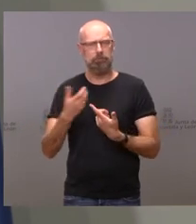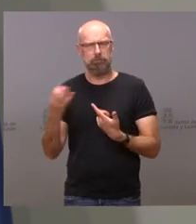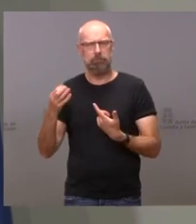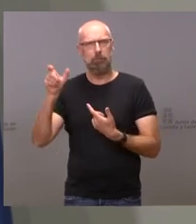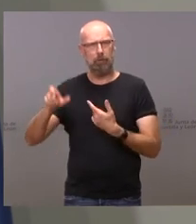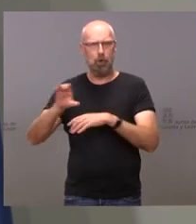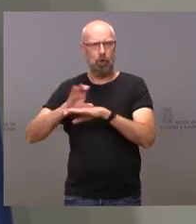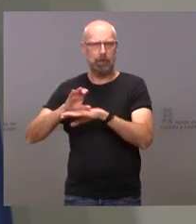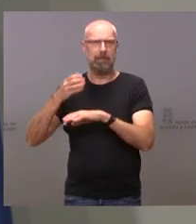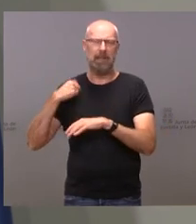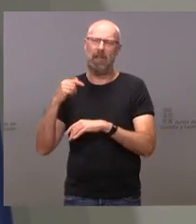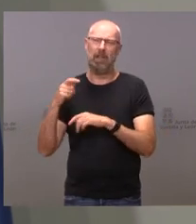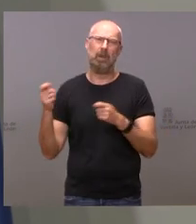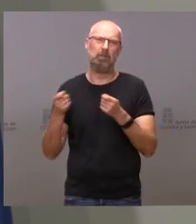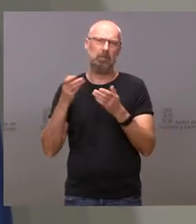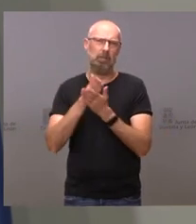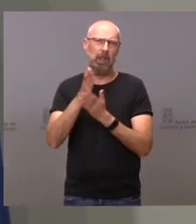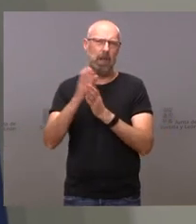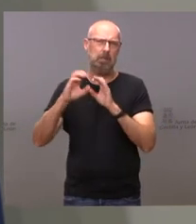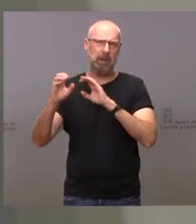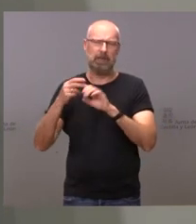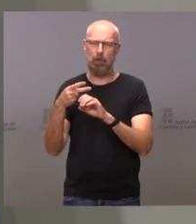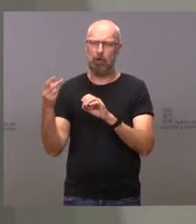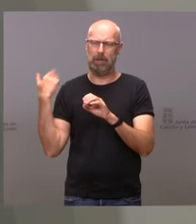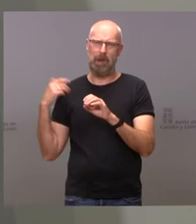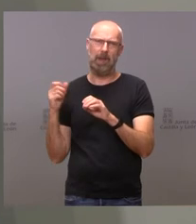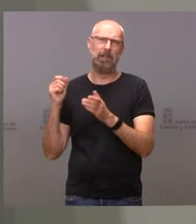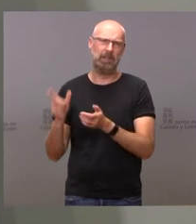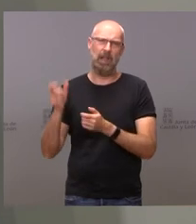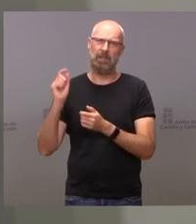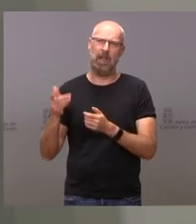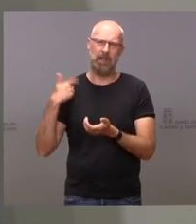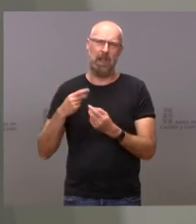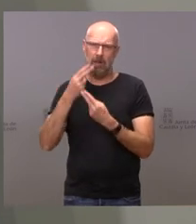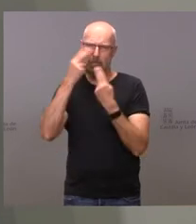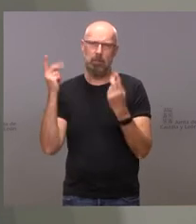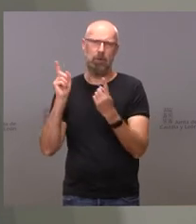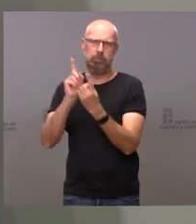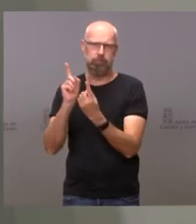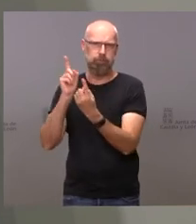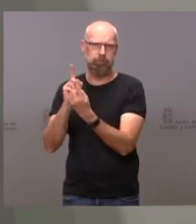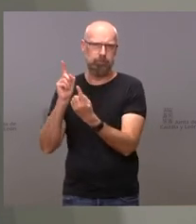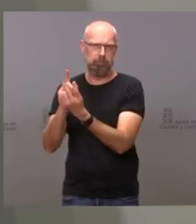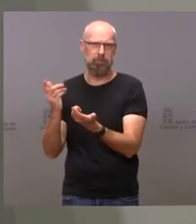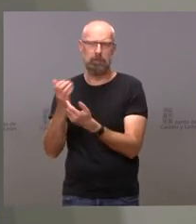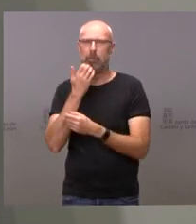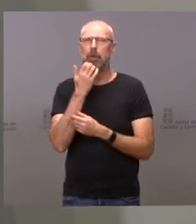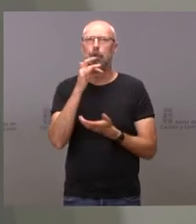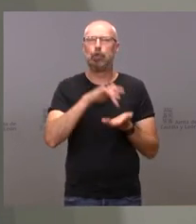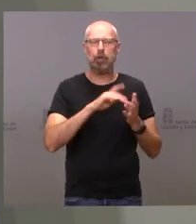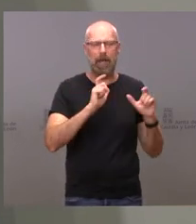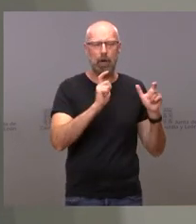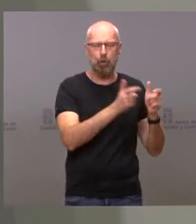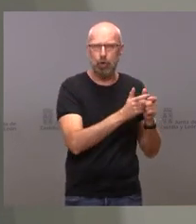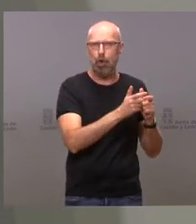sé cuántas ruedas de prensa ha dado en estas dos últimas semanas, pero unas cuantas, cada vez que ha tenido una reunión con unas